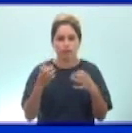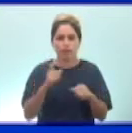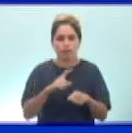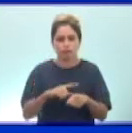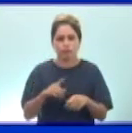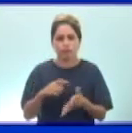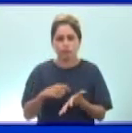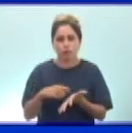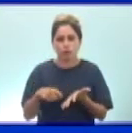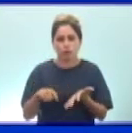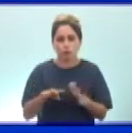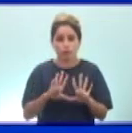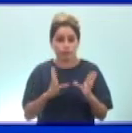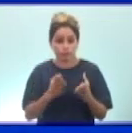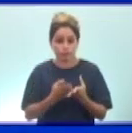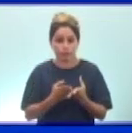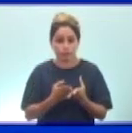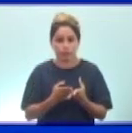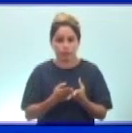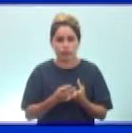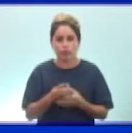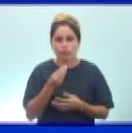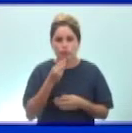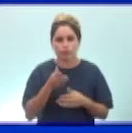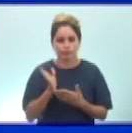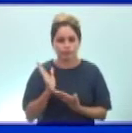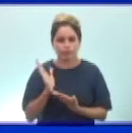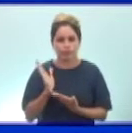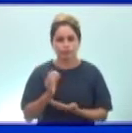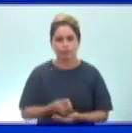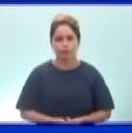lo copien en su cuaderno y puedan tener el resumen de lo siguiente.